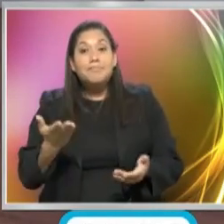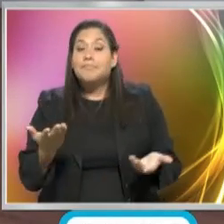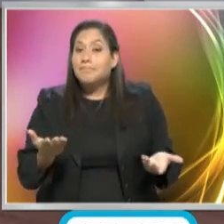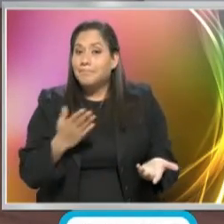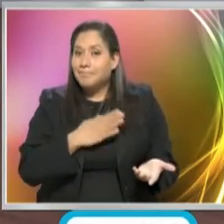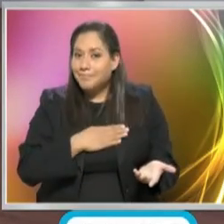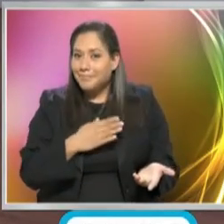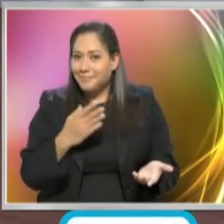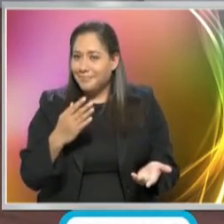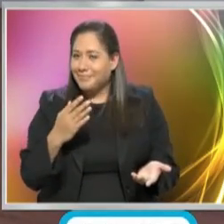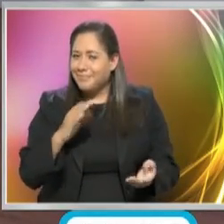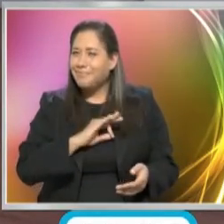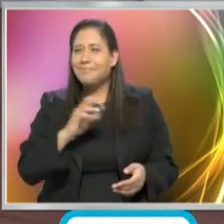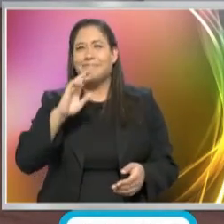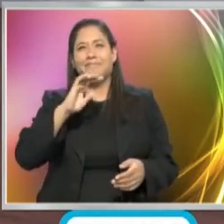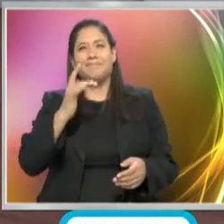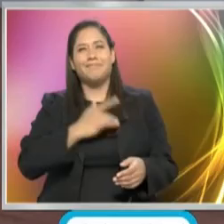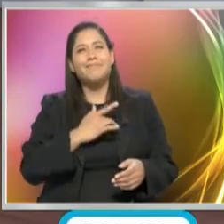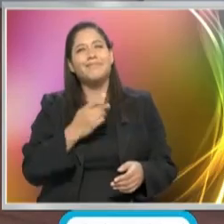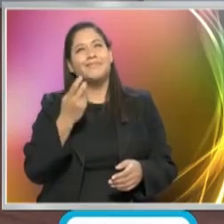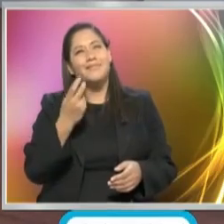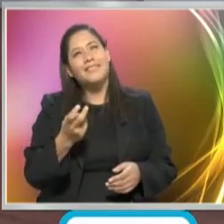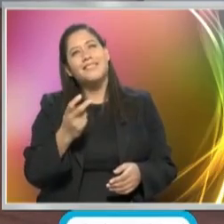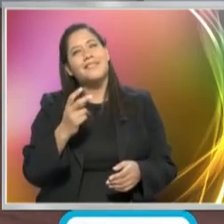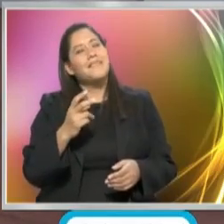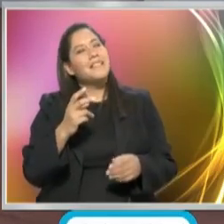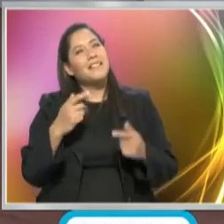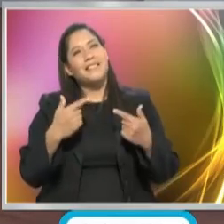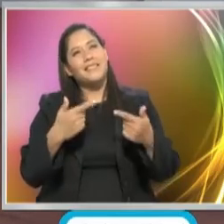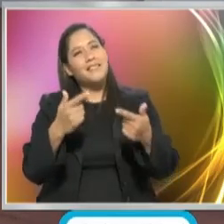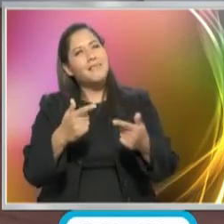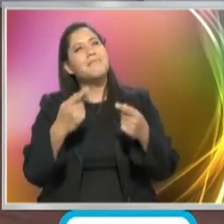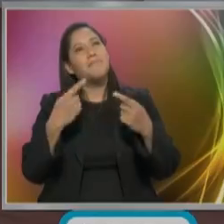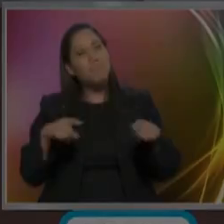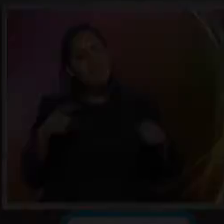Y qué bueno y qué rico poder recordar este tipo de Sí. generación, este tipo de momentos.